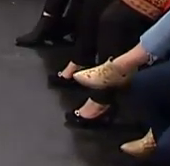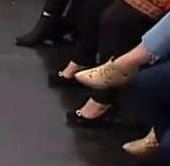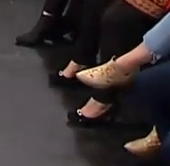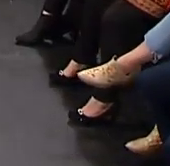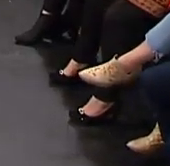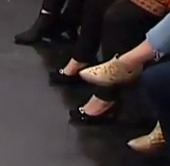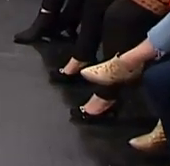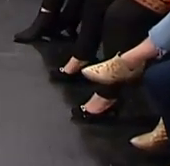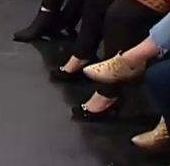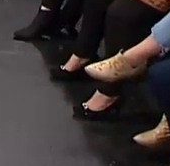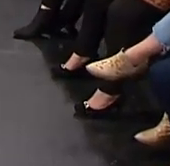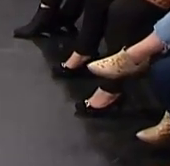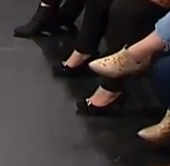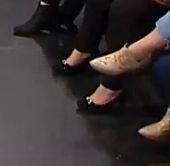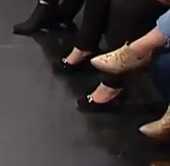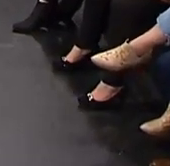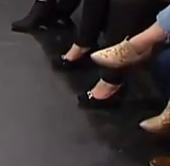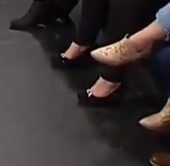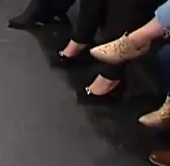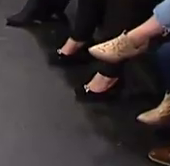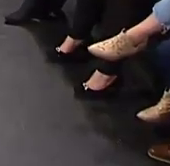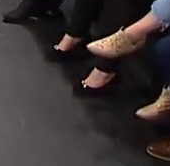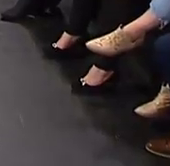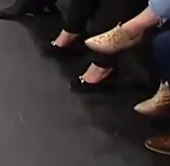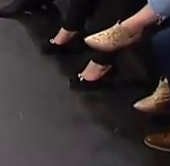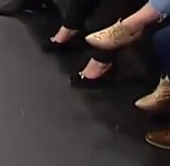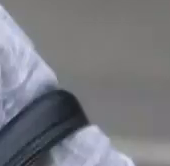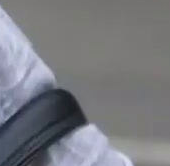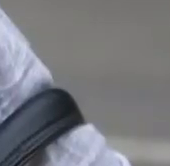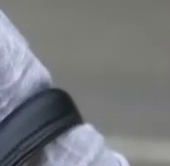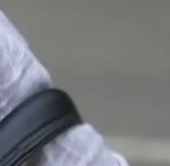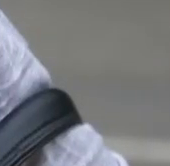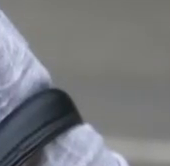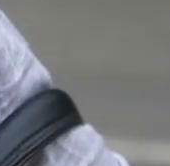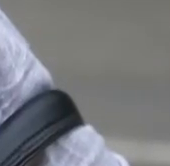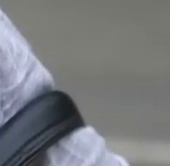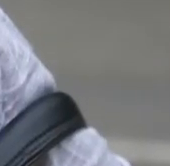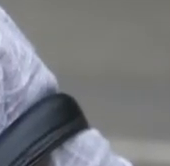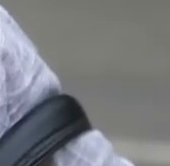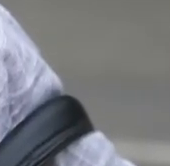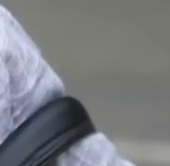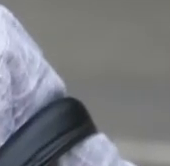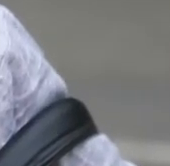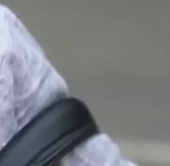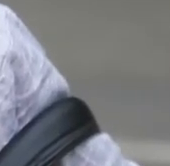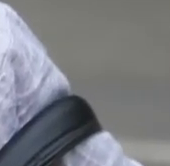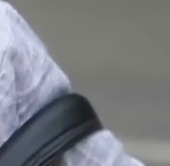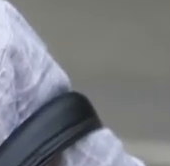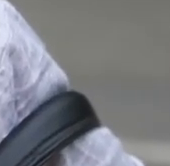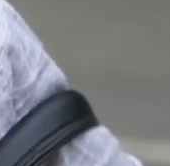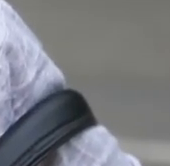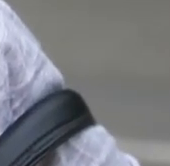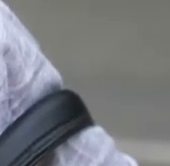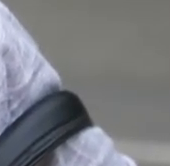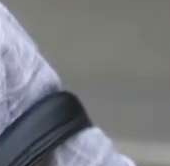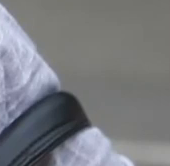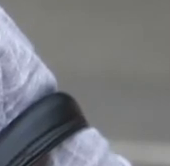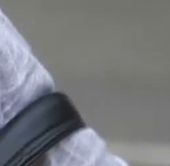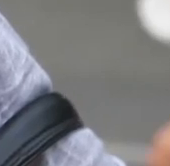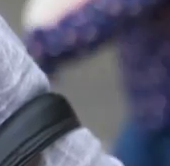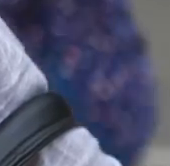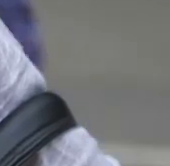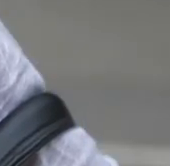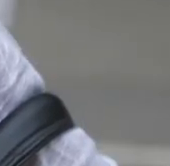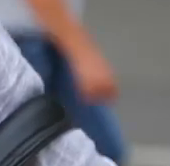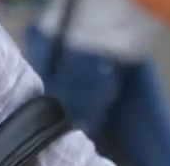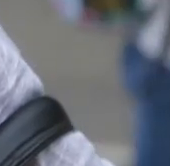una ciudadana maría livia carmona pregunta hola buenas tardes mi nombre es maría livia carmona el señor es